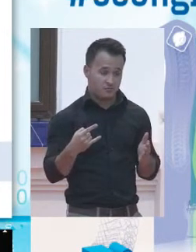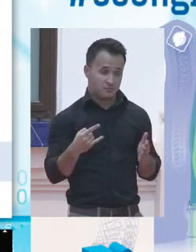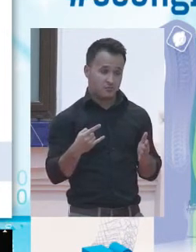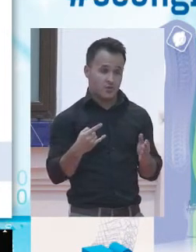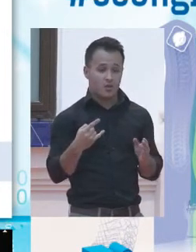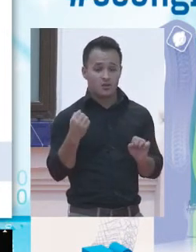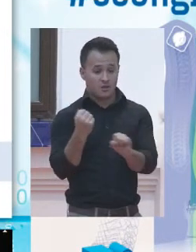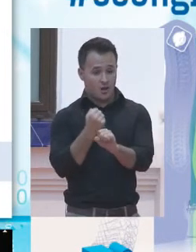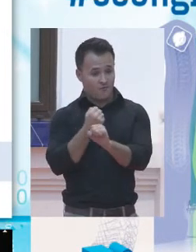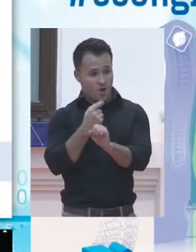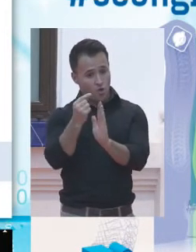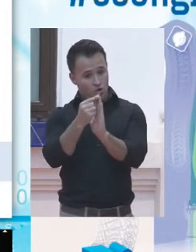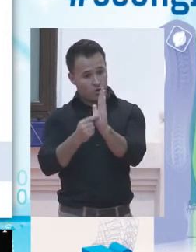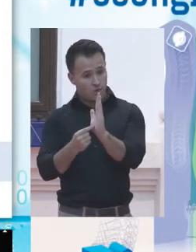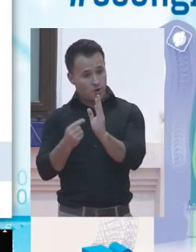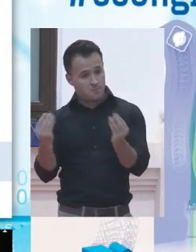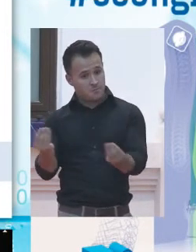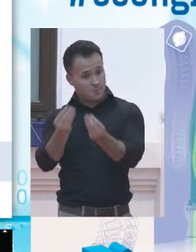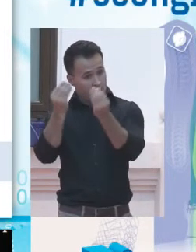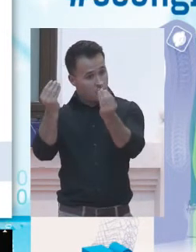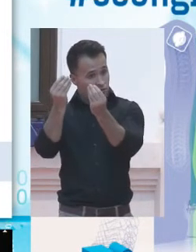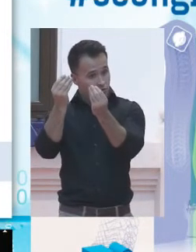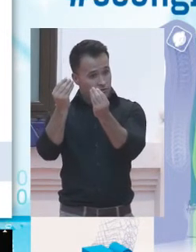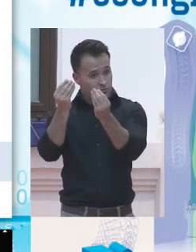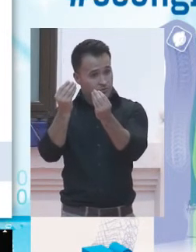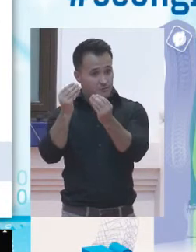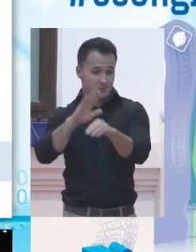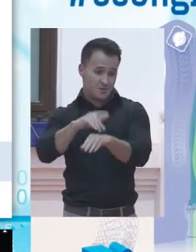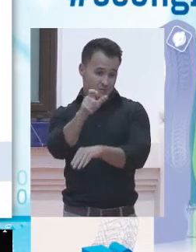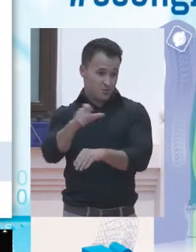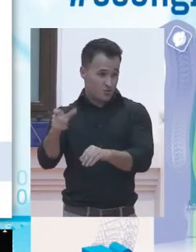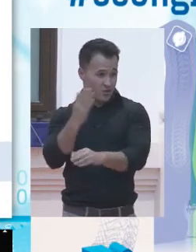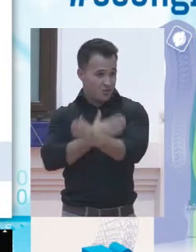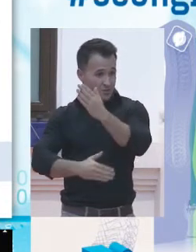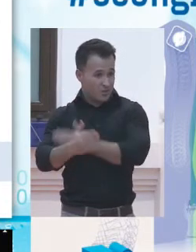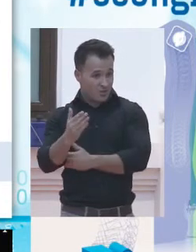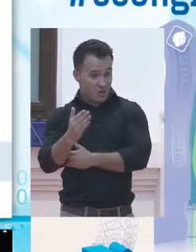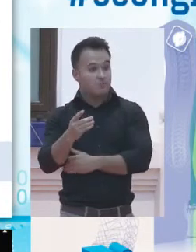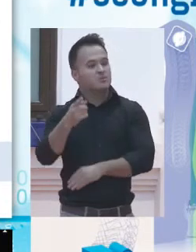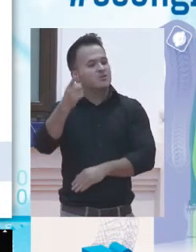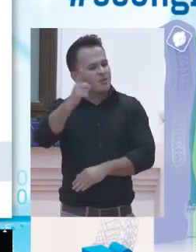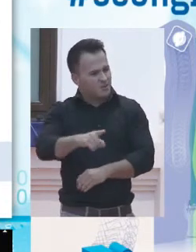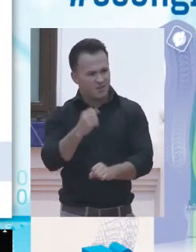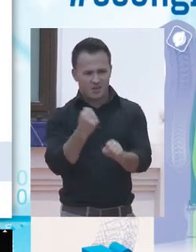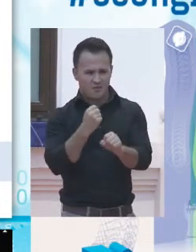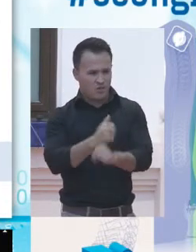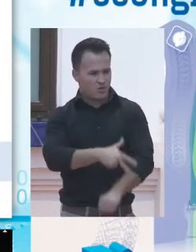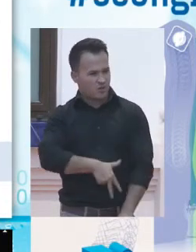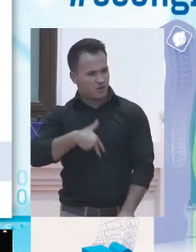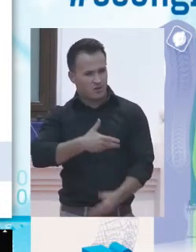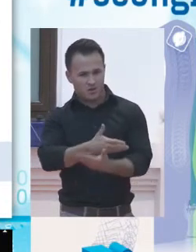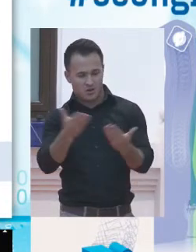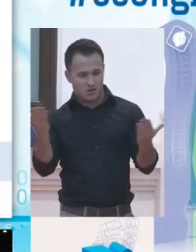condiciones laborales, no solamente se mejoran para las personas con discapacidad, sino para todos los trabajadores que hay en la